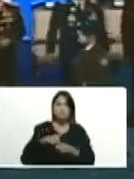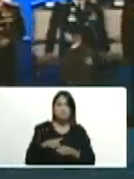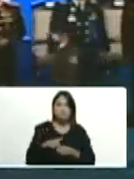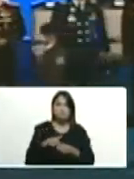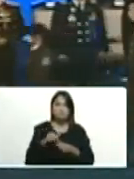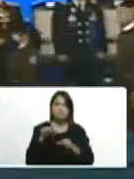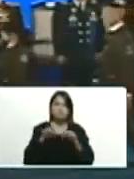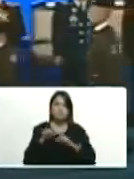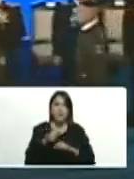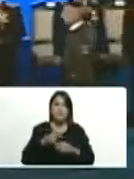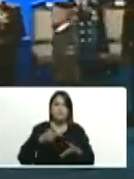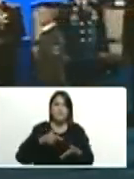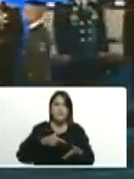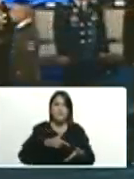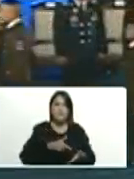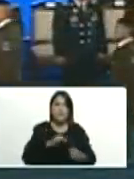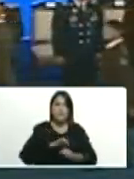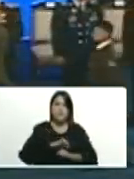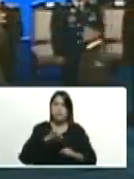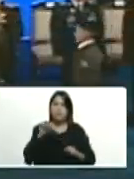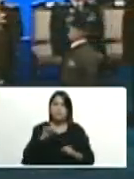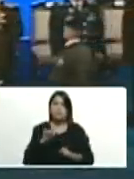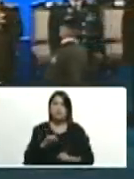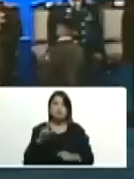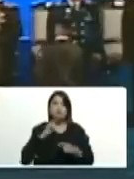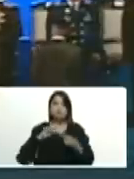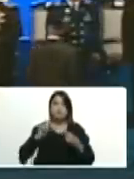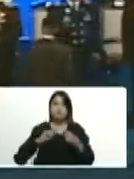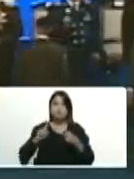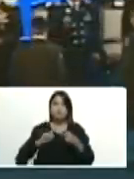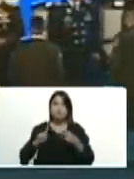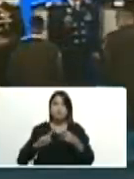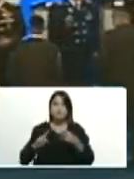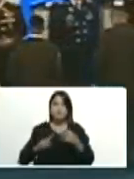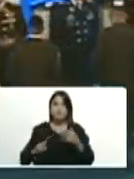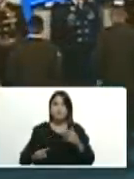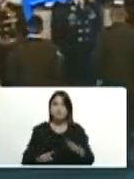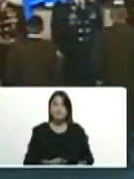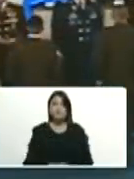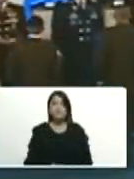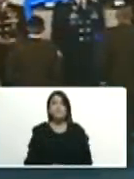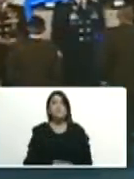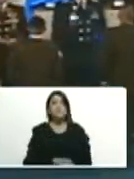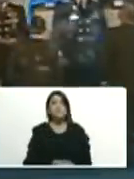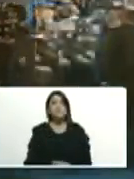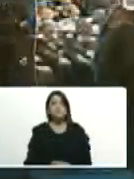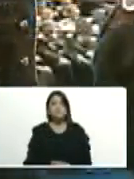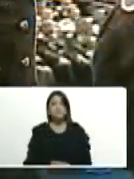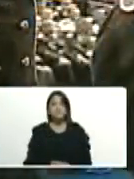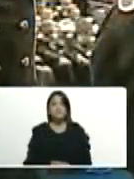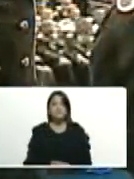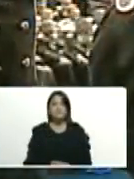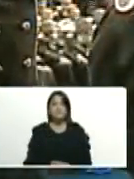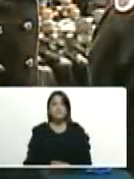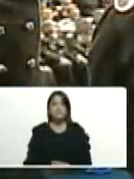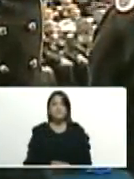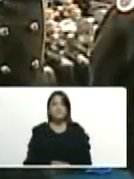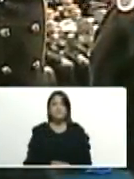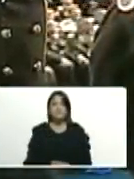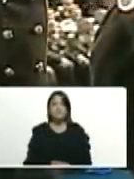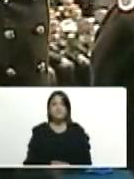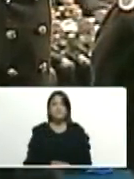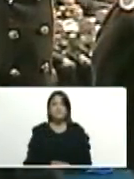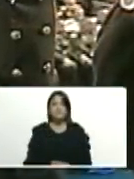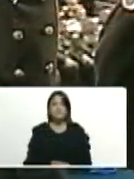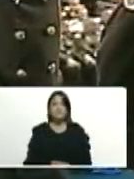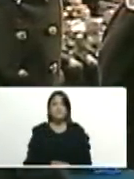mercurio, taladros, explosivos, entre otros materiales logísticos. ¡Chávez! Mi